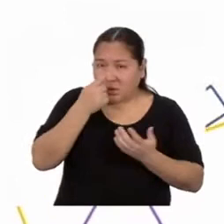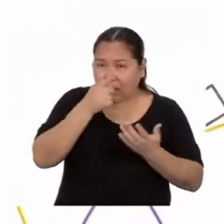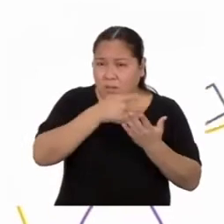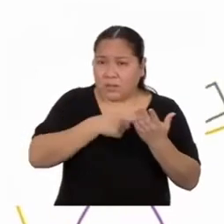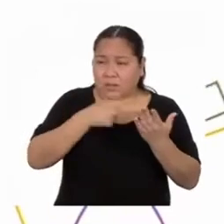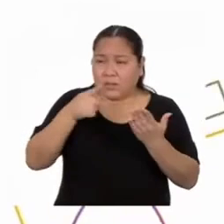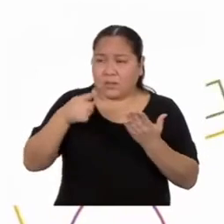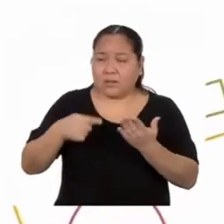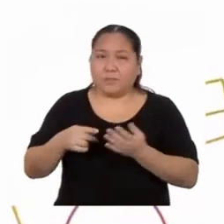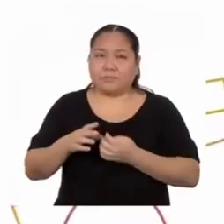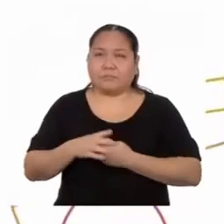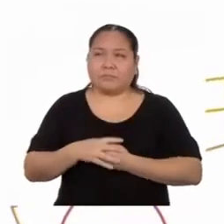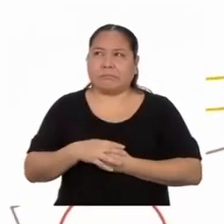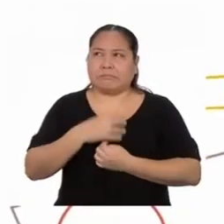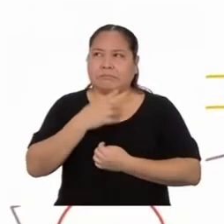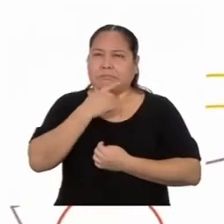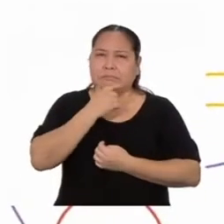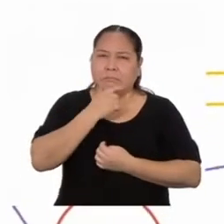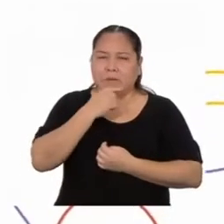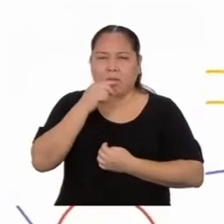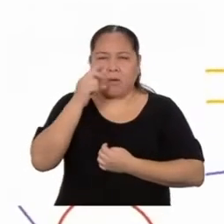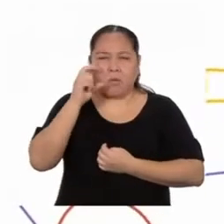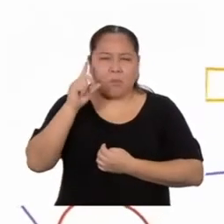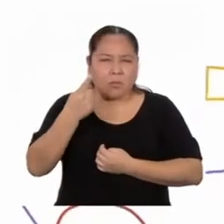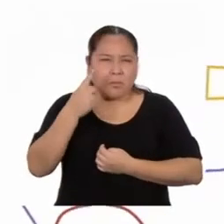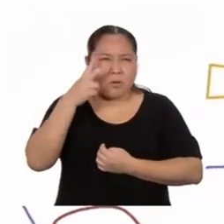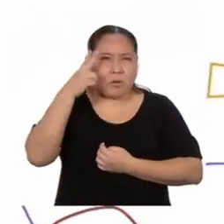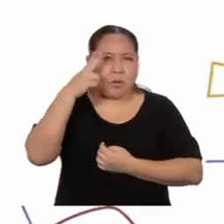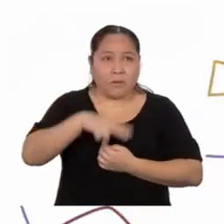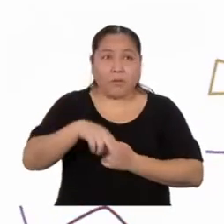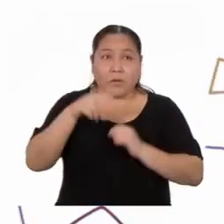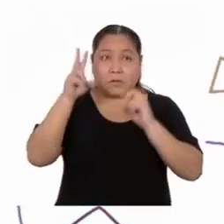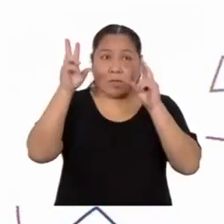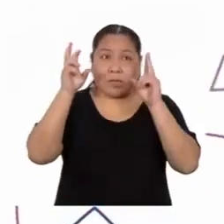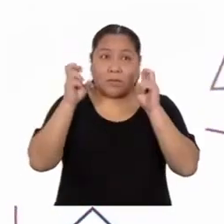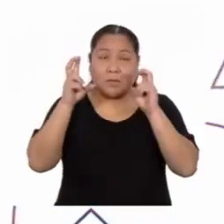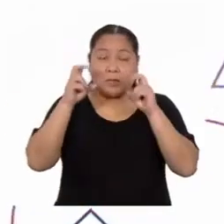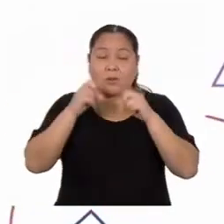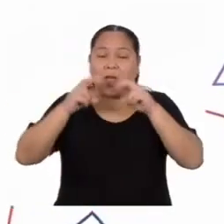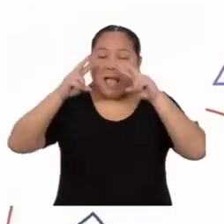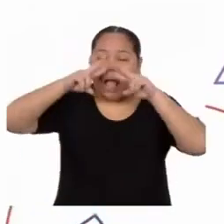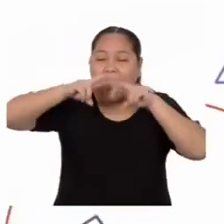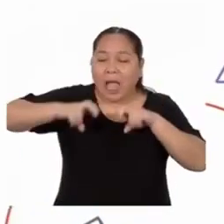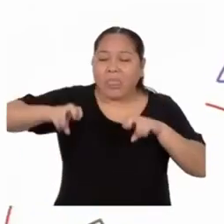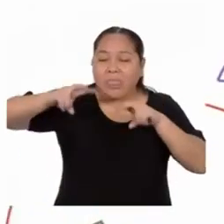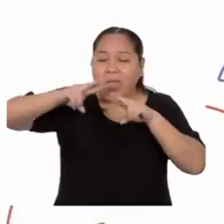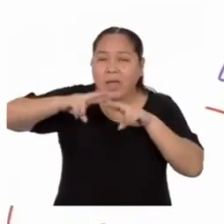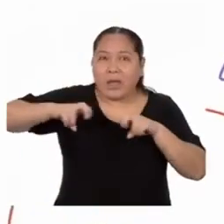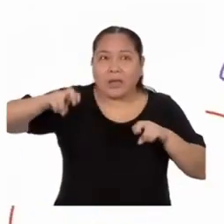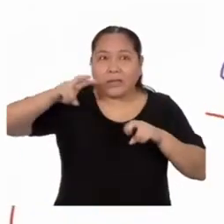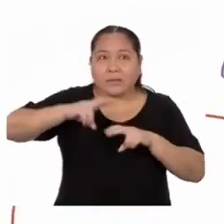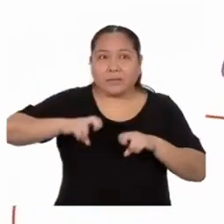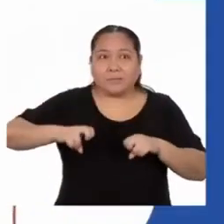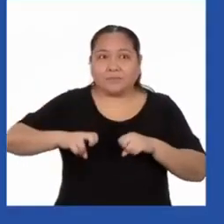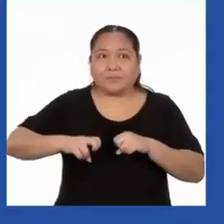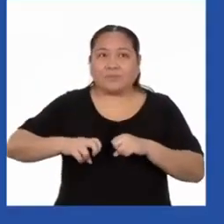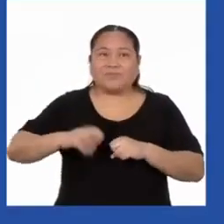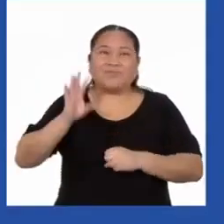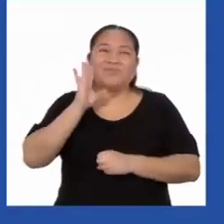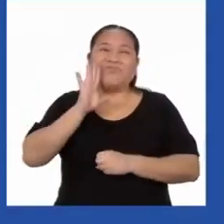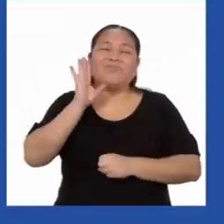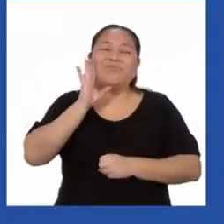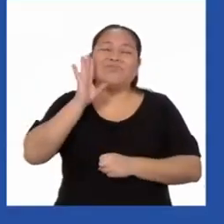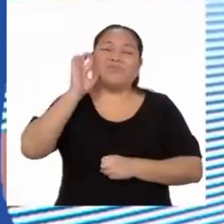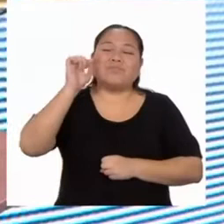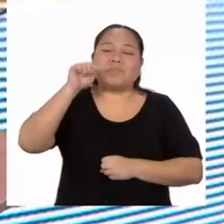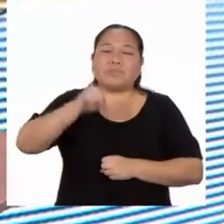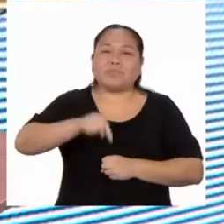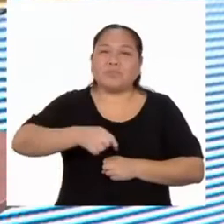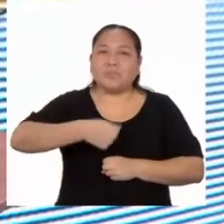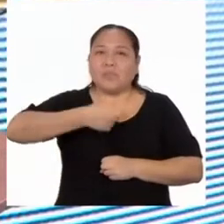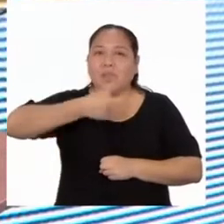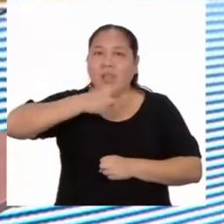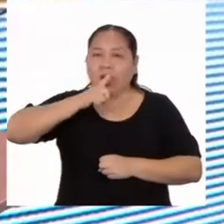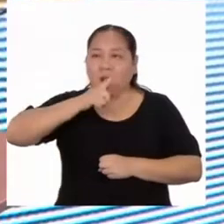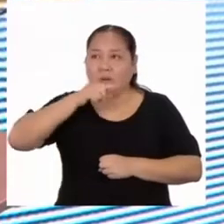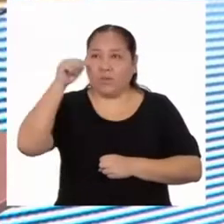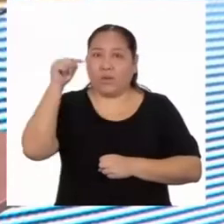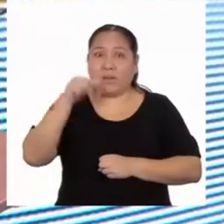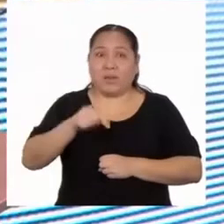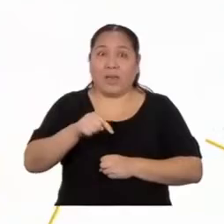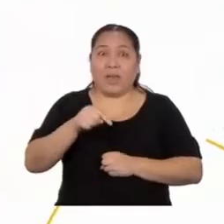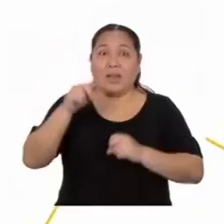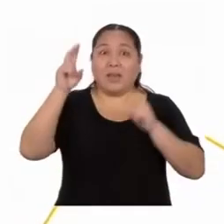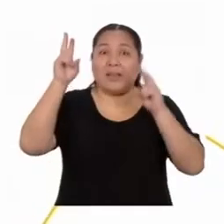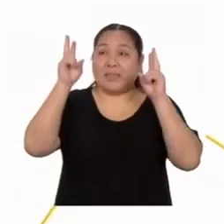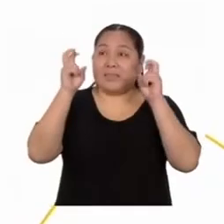A ver, lo primero que noto es el título. Análisis de la contaminación del agua. Ya con ese